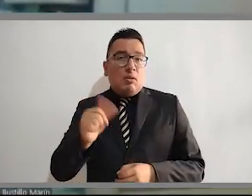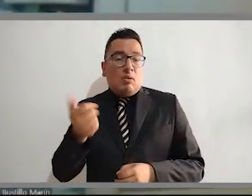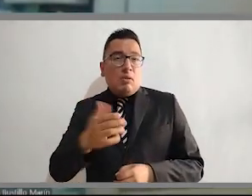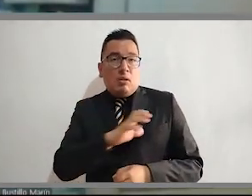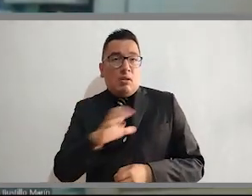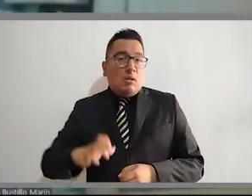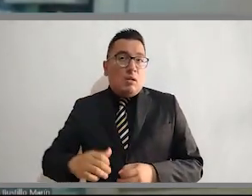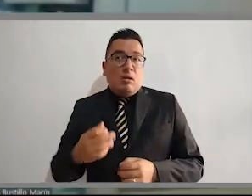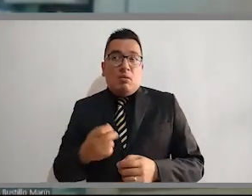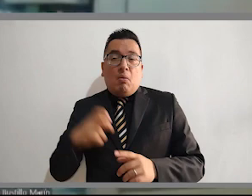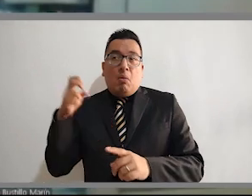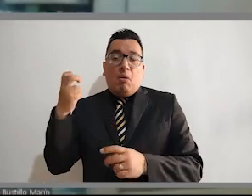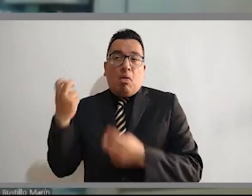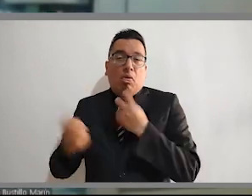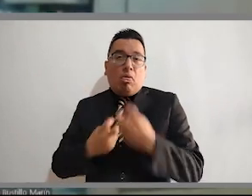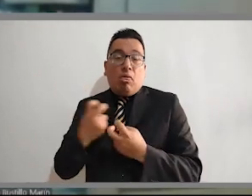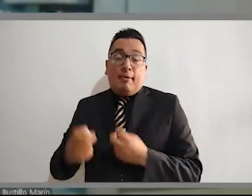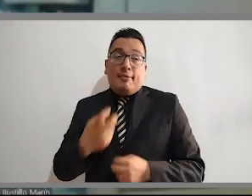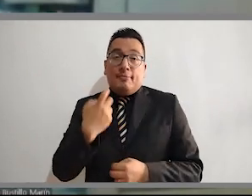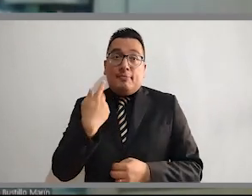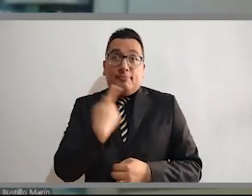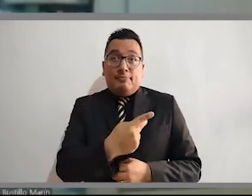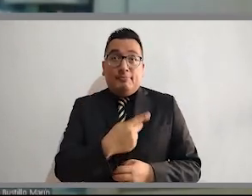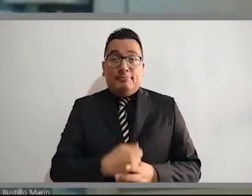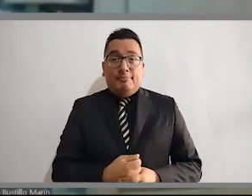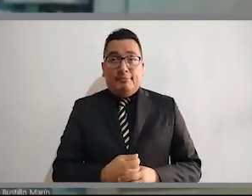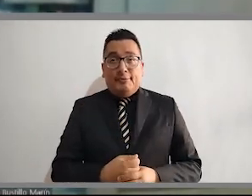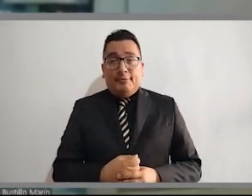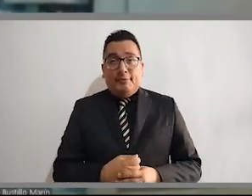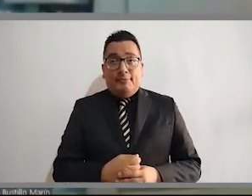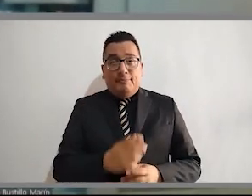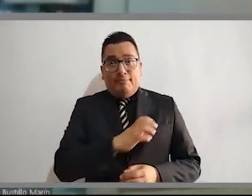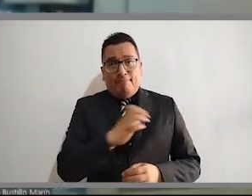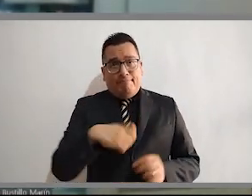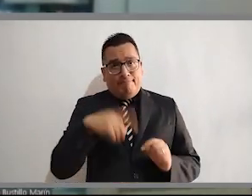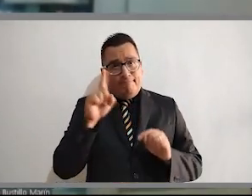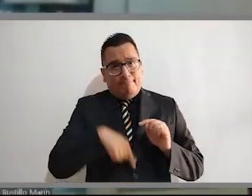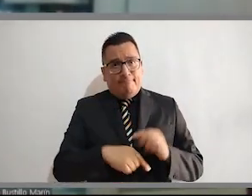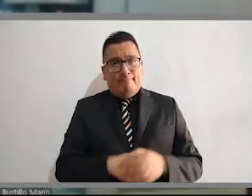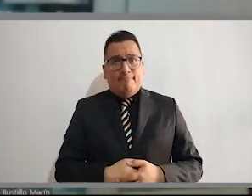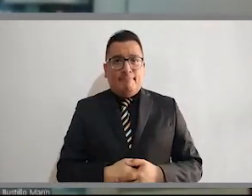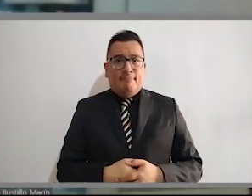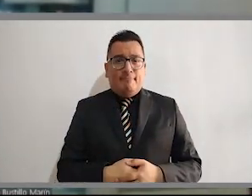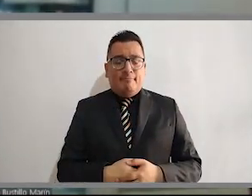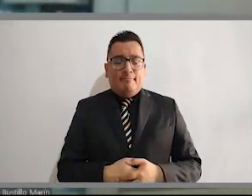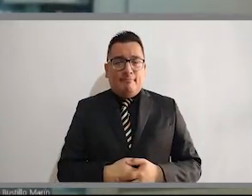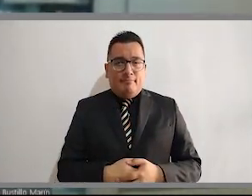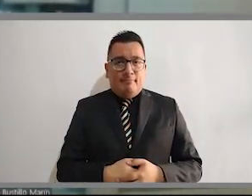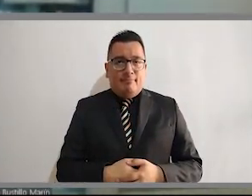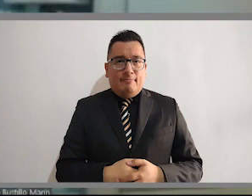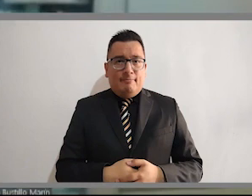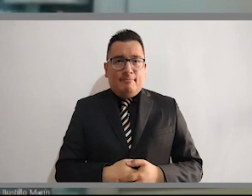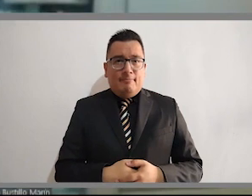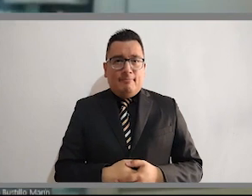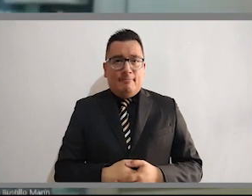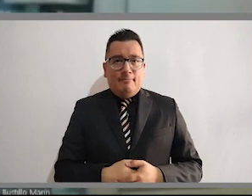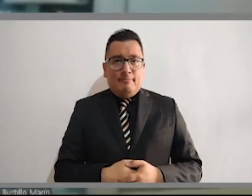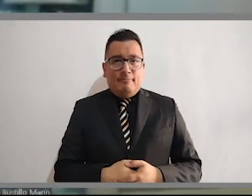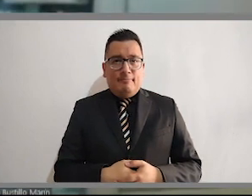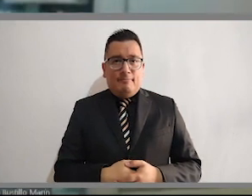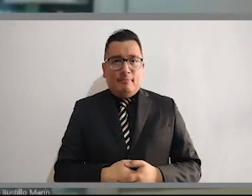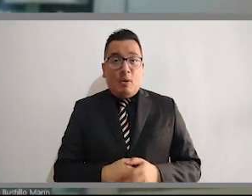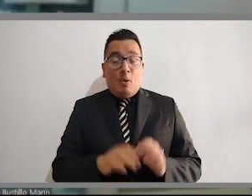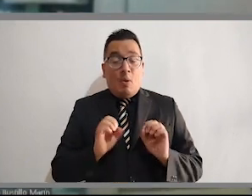violentó a la otra candidata, y entonces pues le quitamos la postulación también, ¿no?